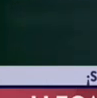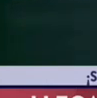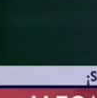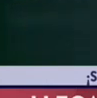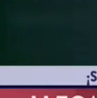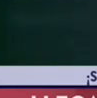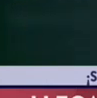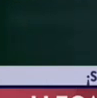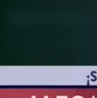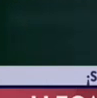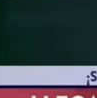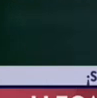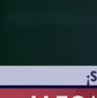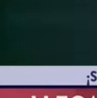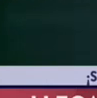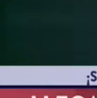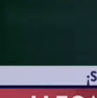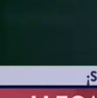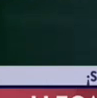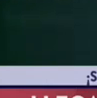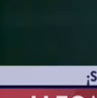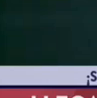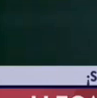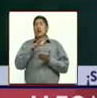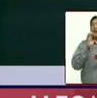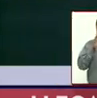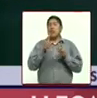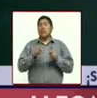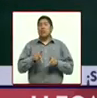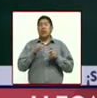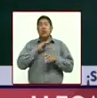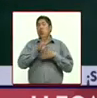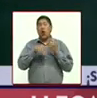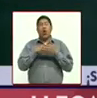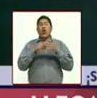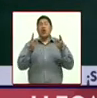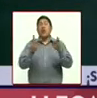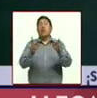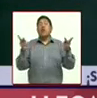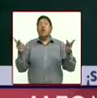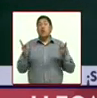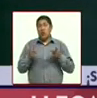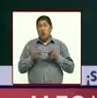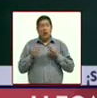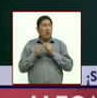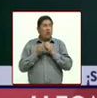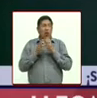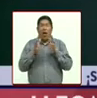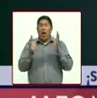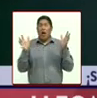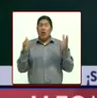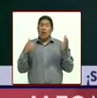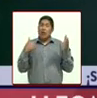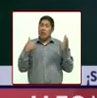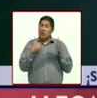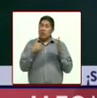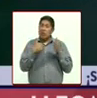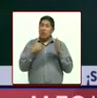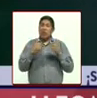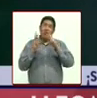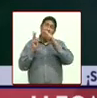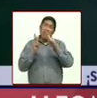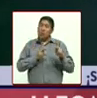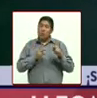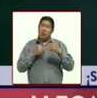de nuestro departamento. Básicamente 17.500 pobladores tiene toda la provincia, que es bastante amplia y colinda tanto con